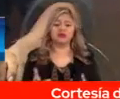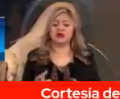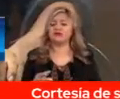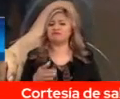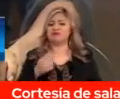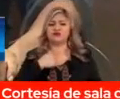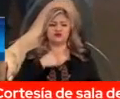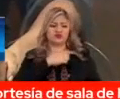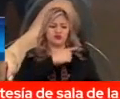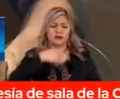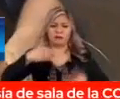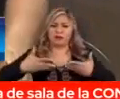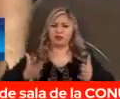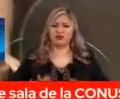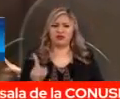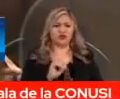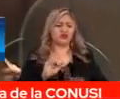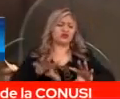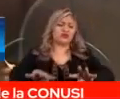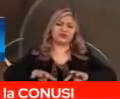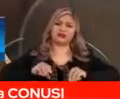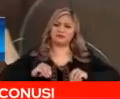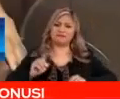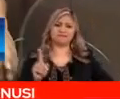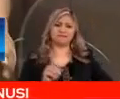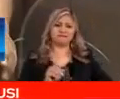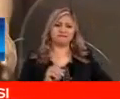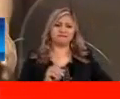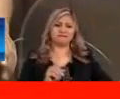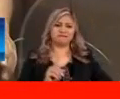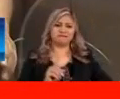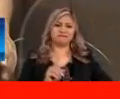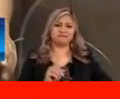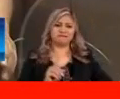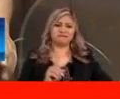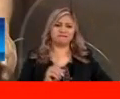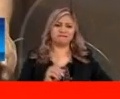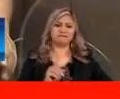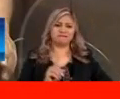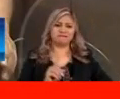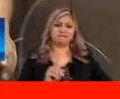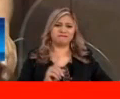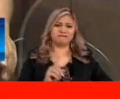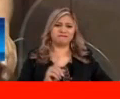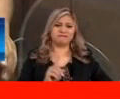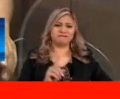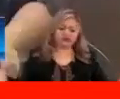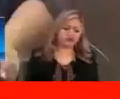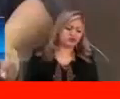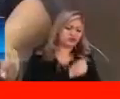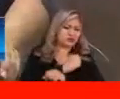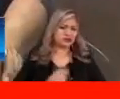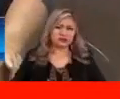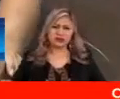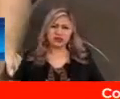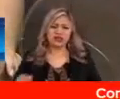más. No es posible seguir aceptando este problema como lo están haciendo. No es posible resignarnos a que este es el tipo